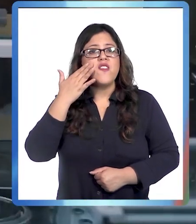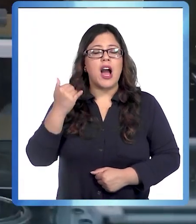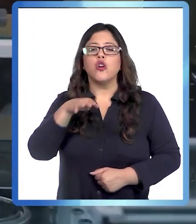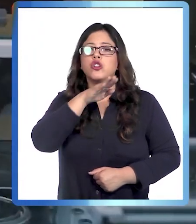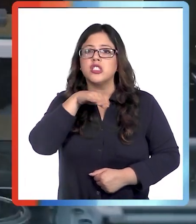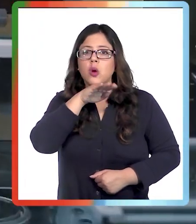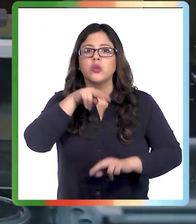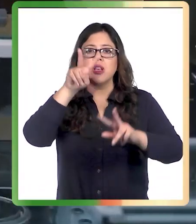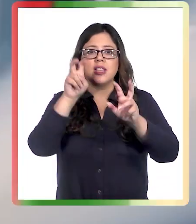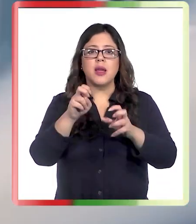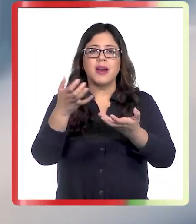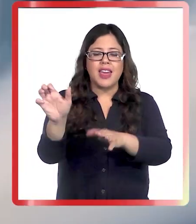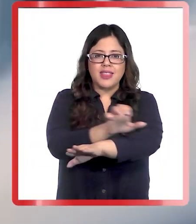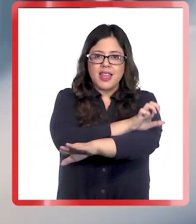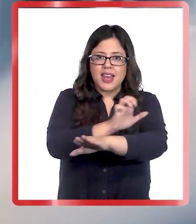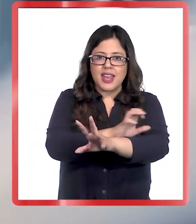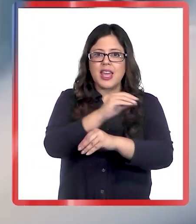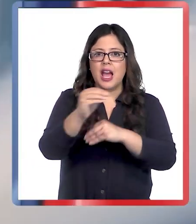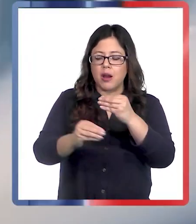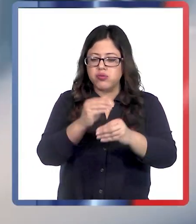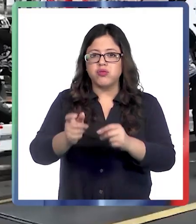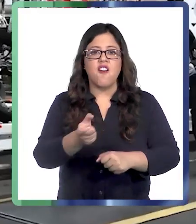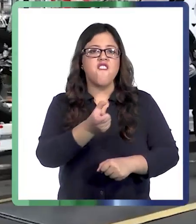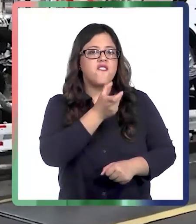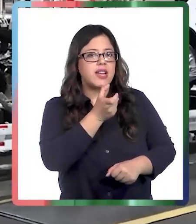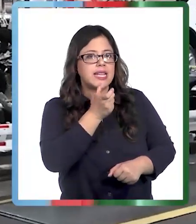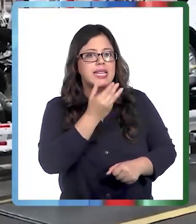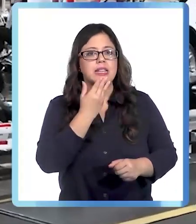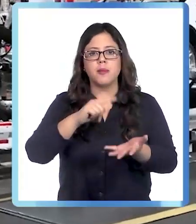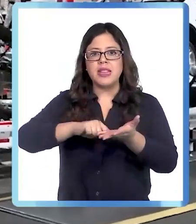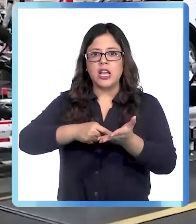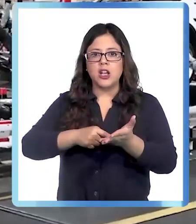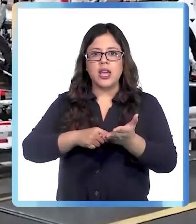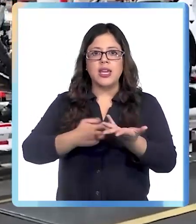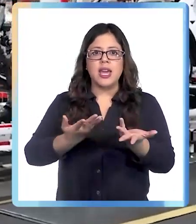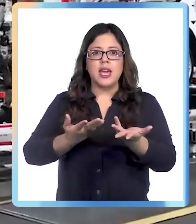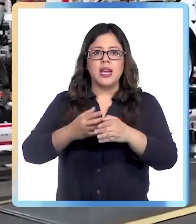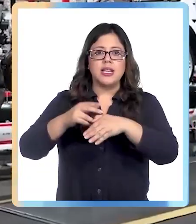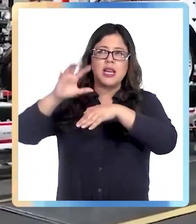almacenamiento de energía, en la fabricación de baterías y tecnología termosolar, en